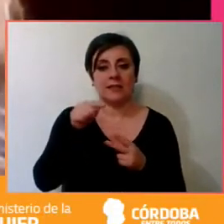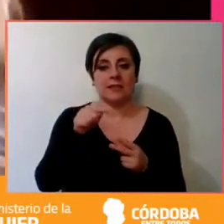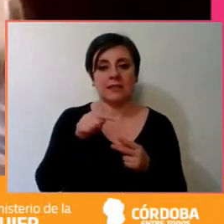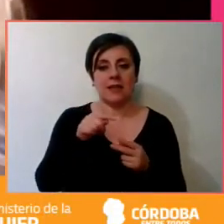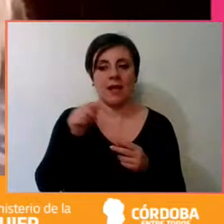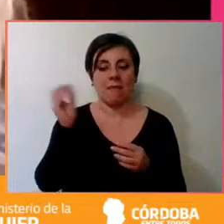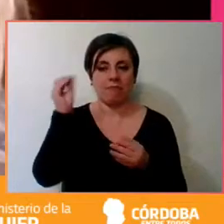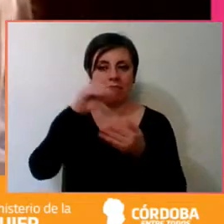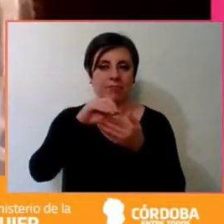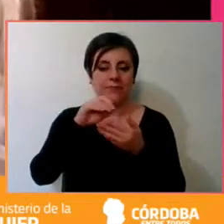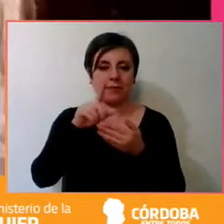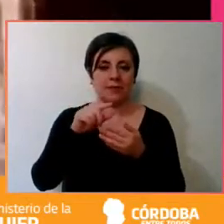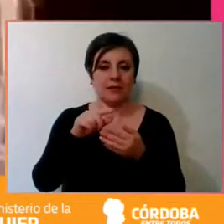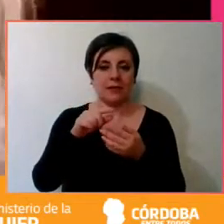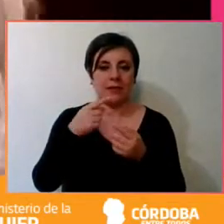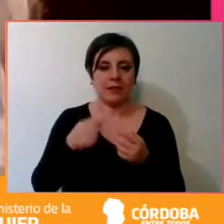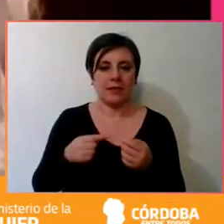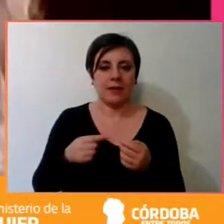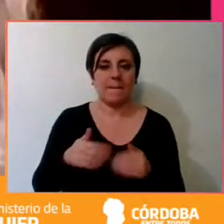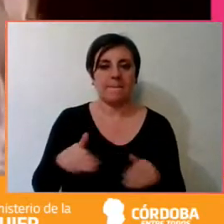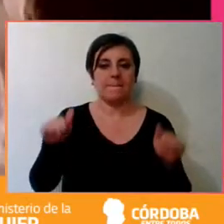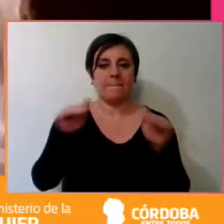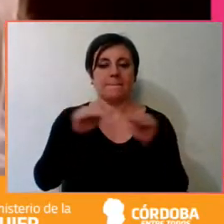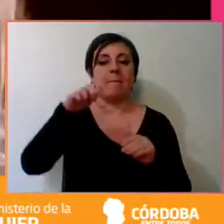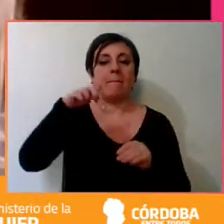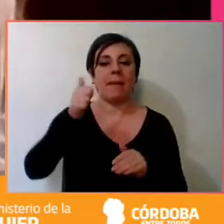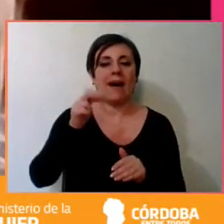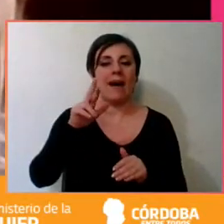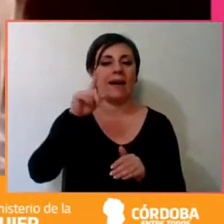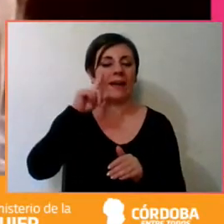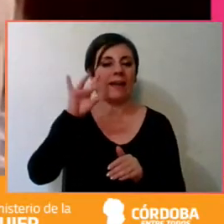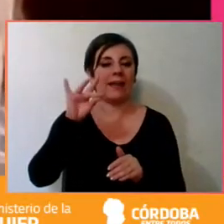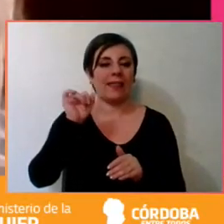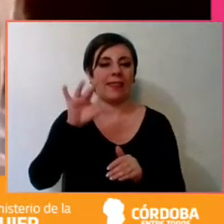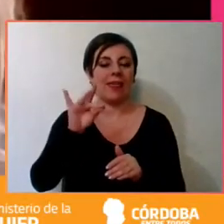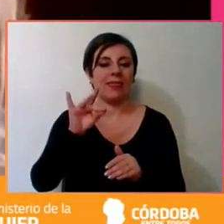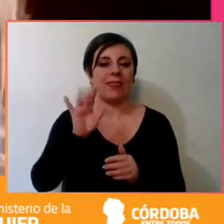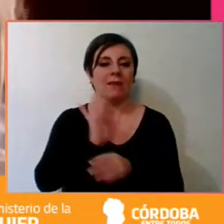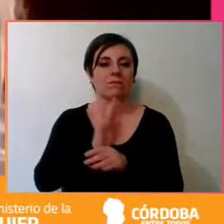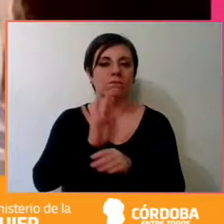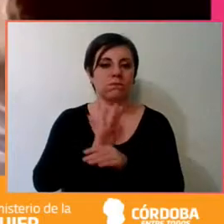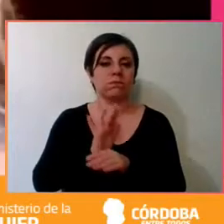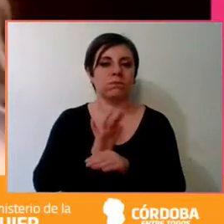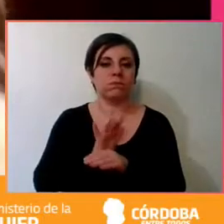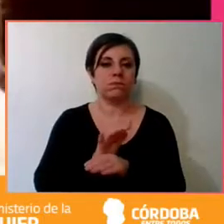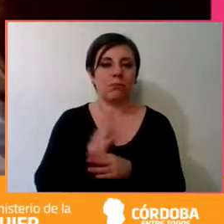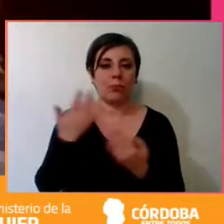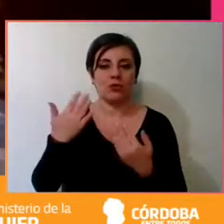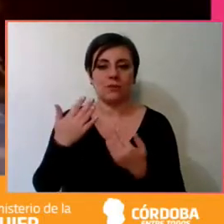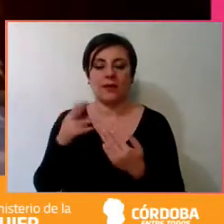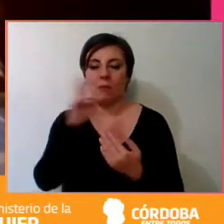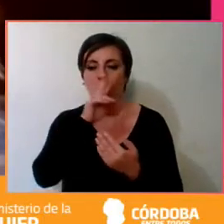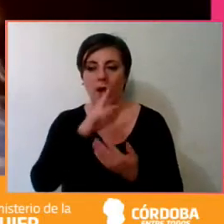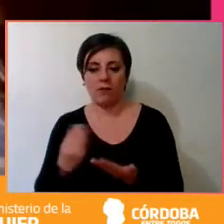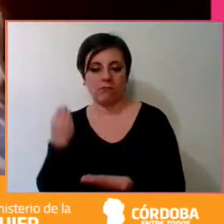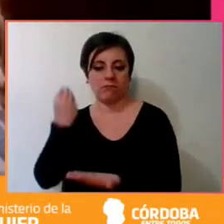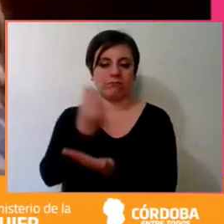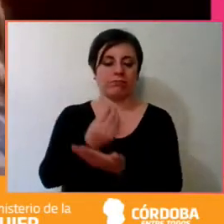estratégico que es el elemento de la paridad. La paridad significa la posibilidad de las mujeres de estar